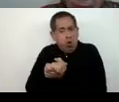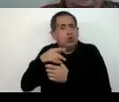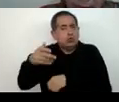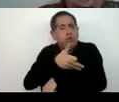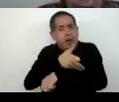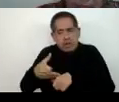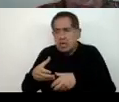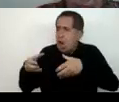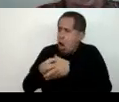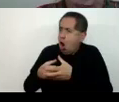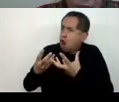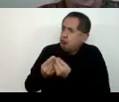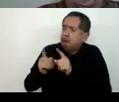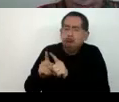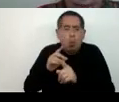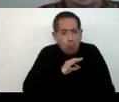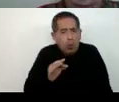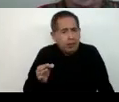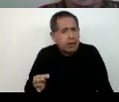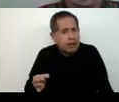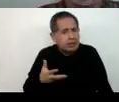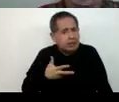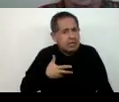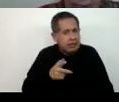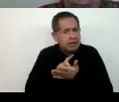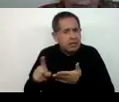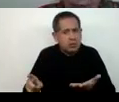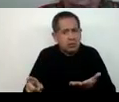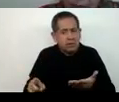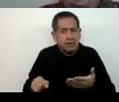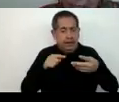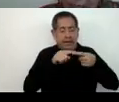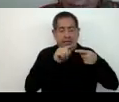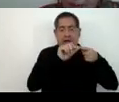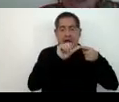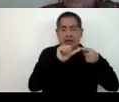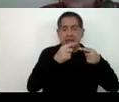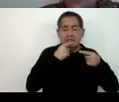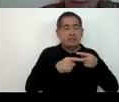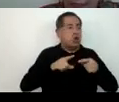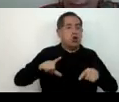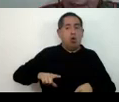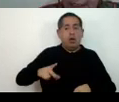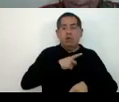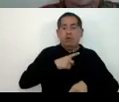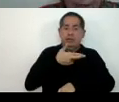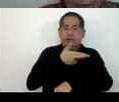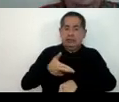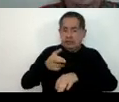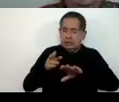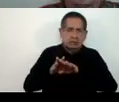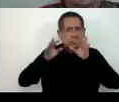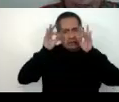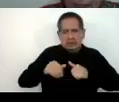familia. En el inciso A específicamente requiere que los estados adopten medidas eficaces y apropiadas